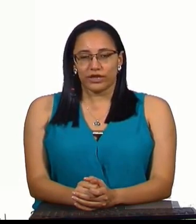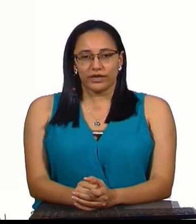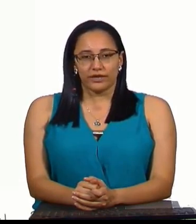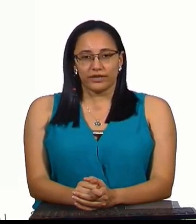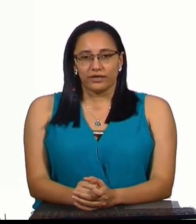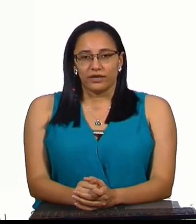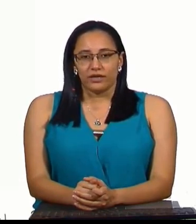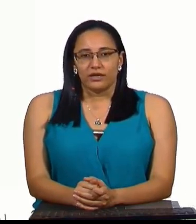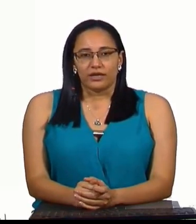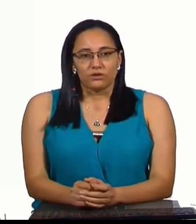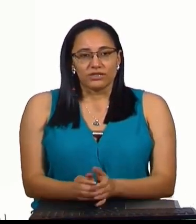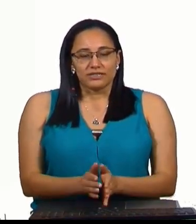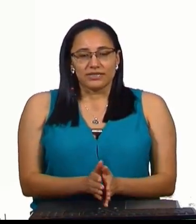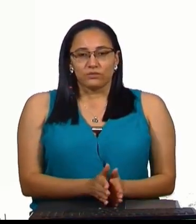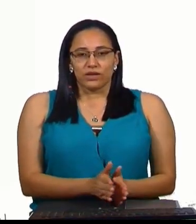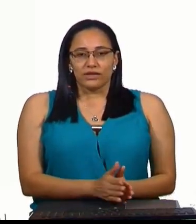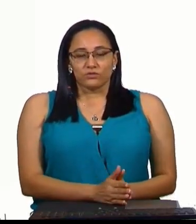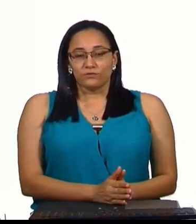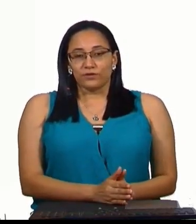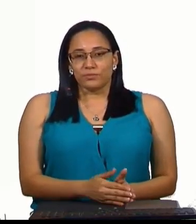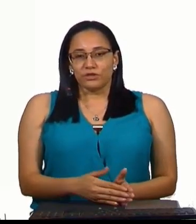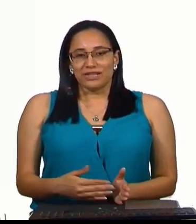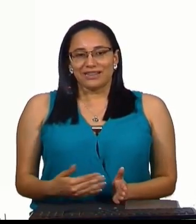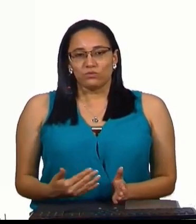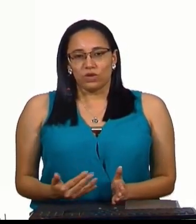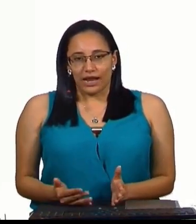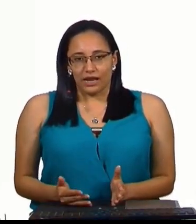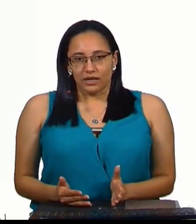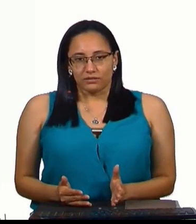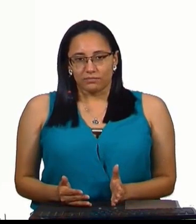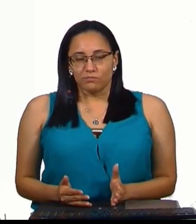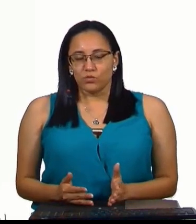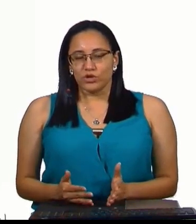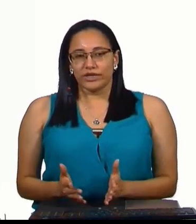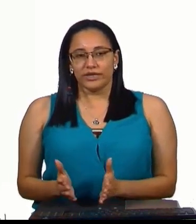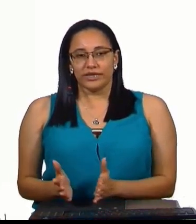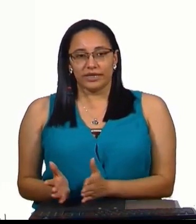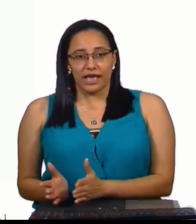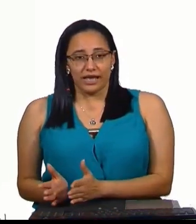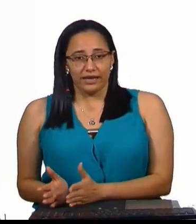ambos causas naturales, un fenómeno natural